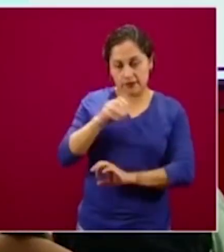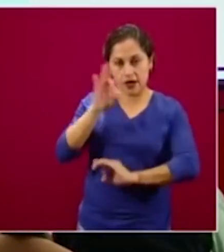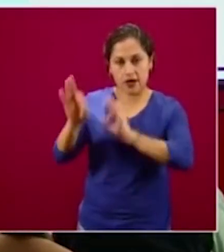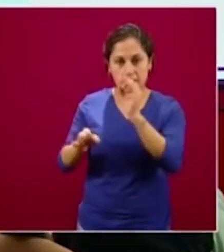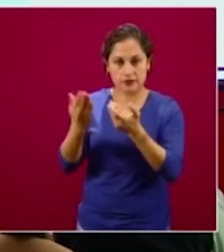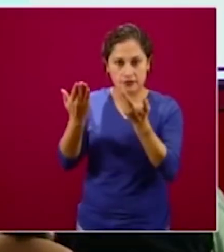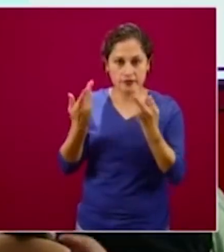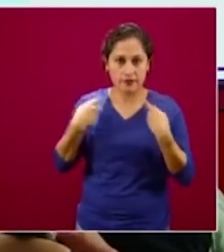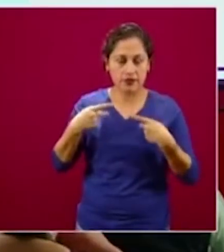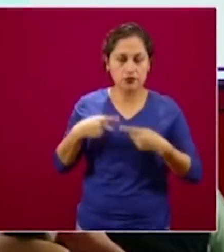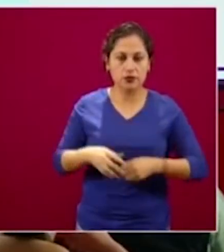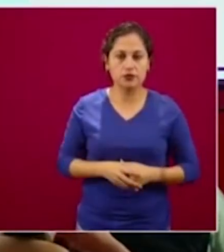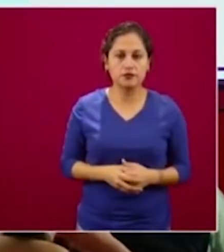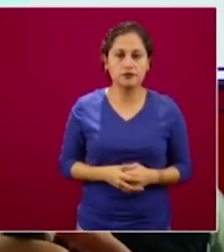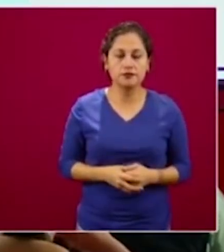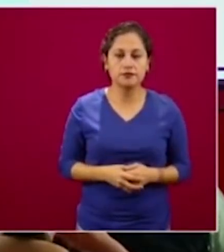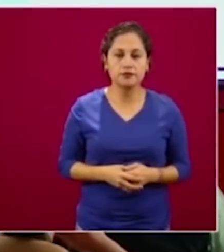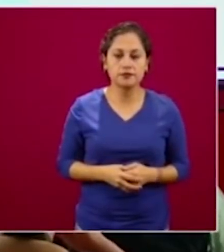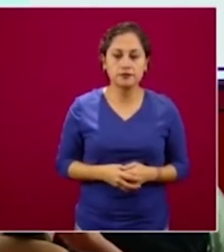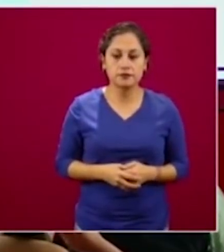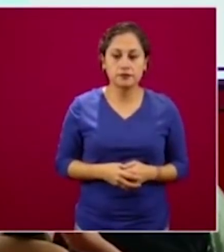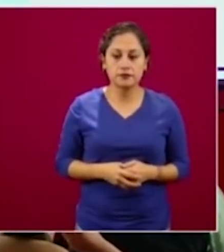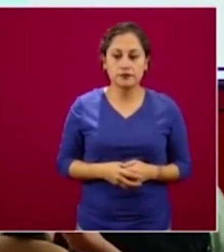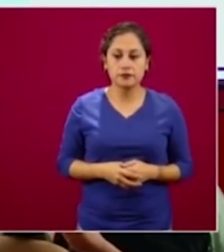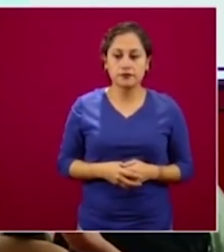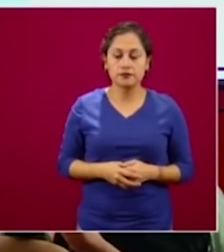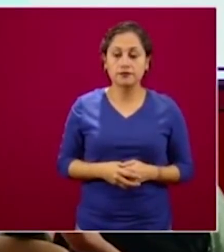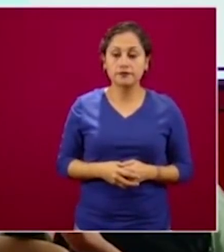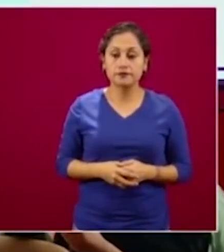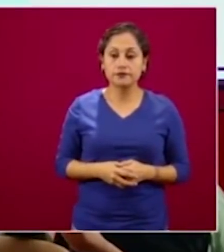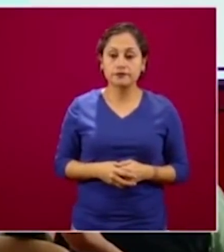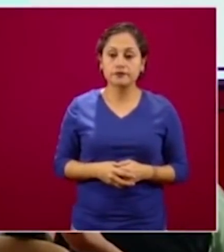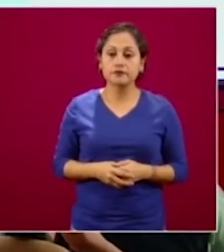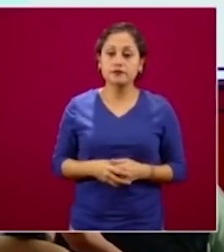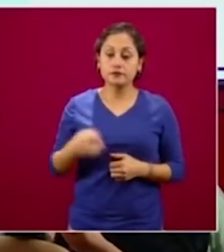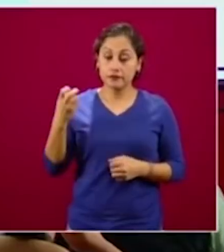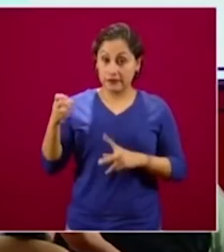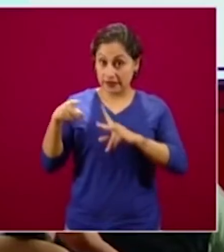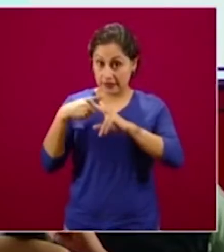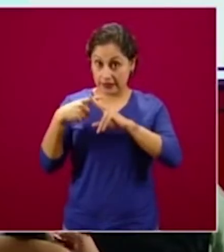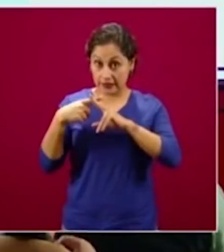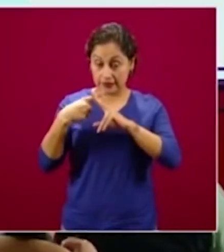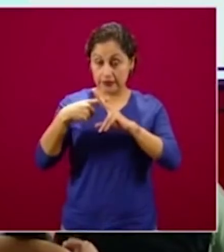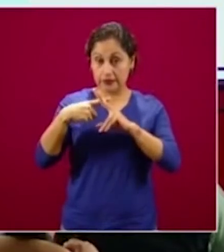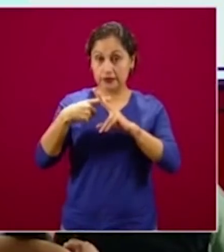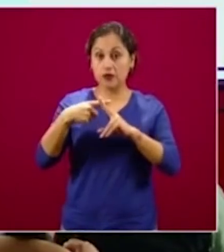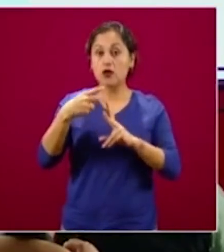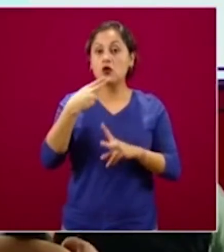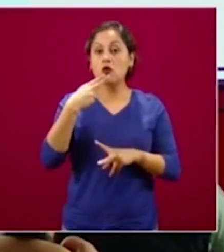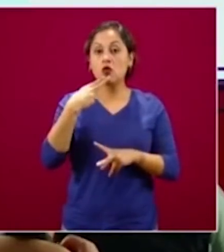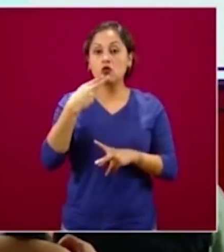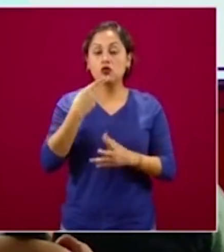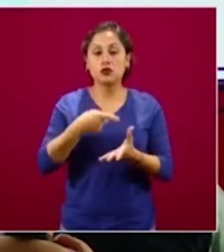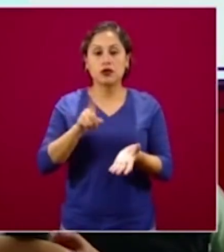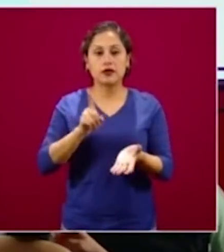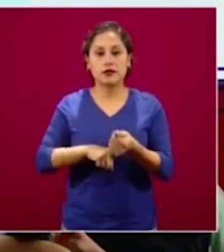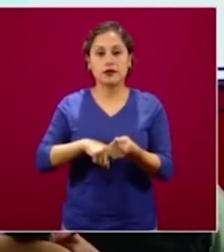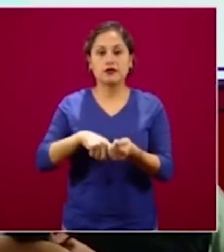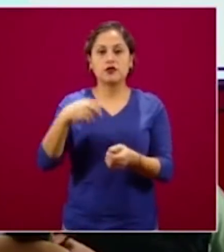paciente. Esta estadística está desarrollada exclusivamente hacia un componente sanguíneo que se llama concentrado